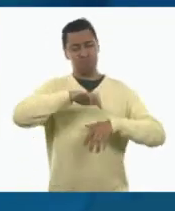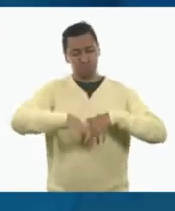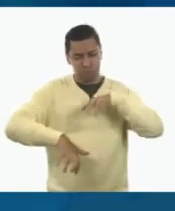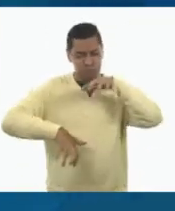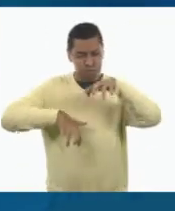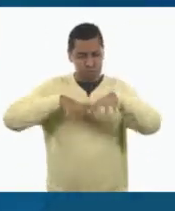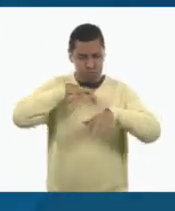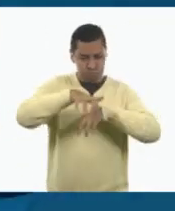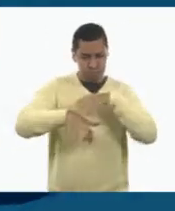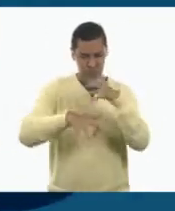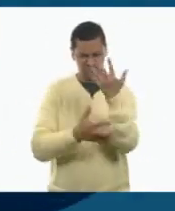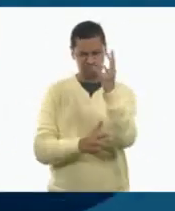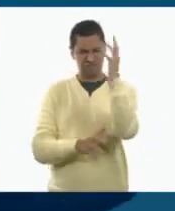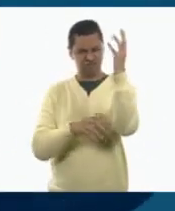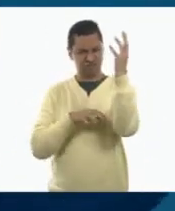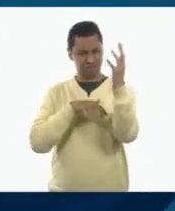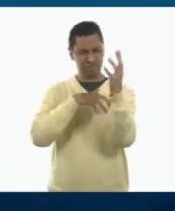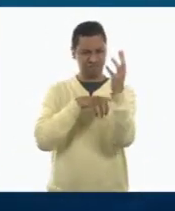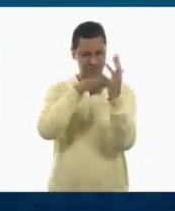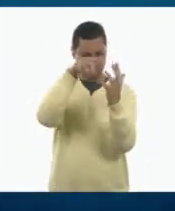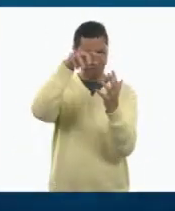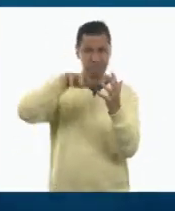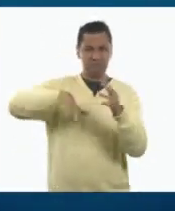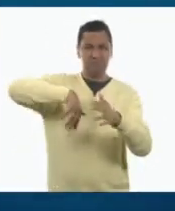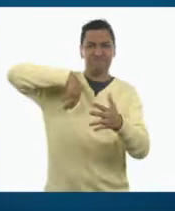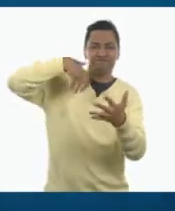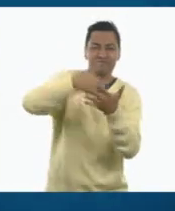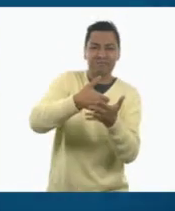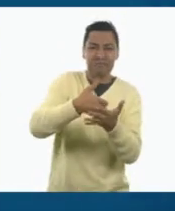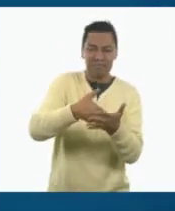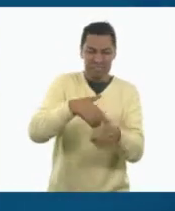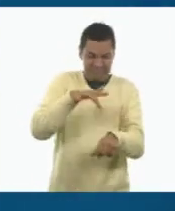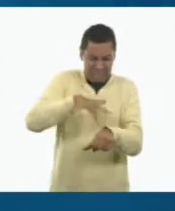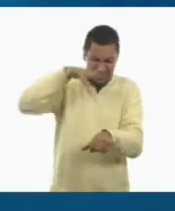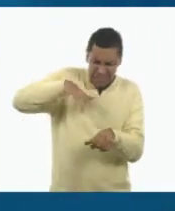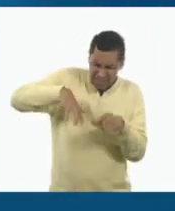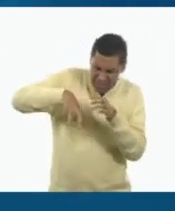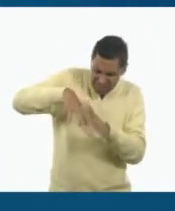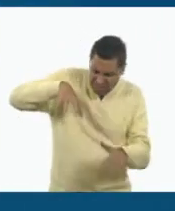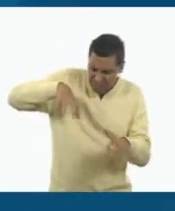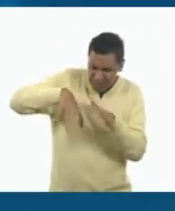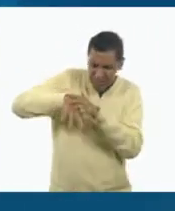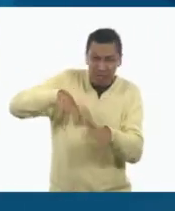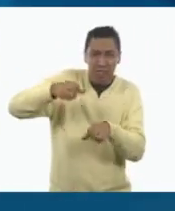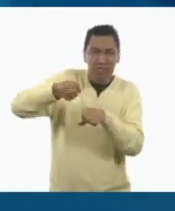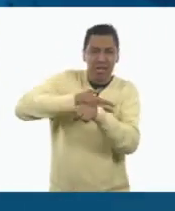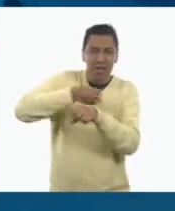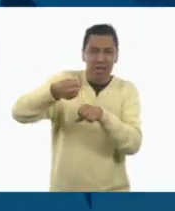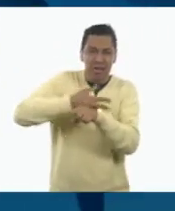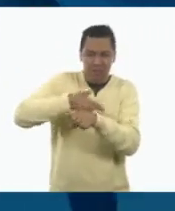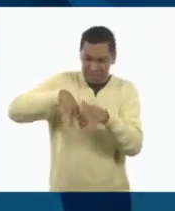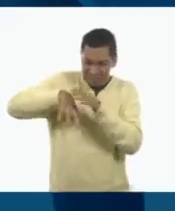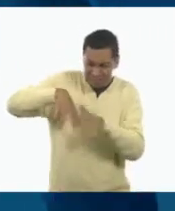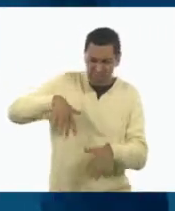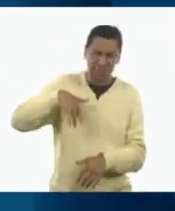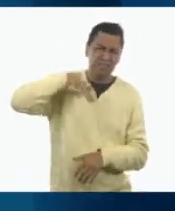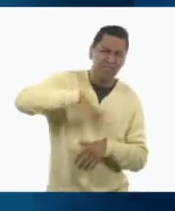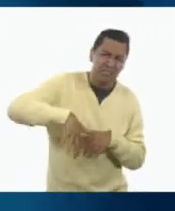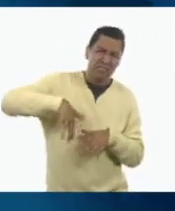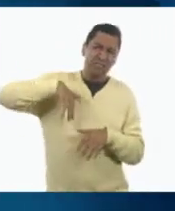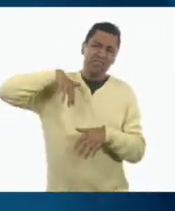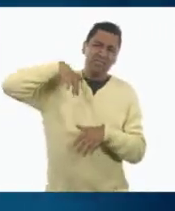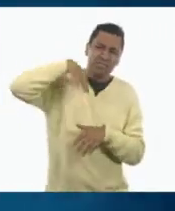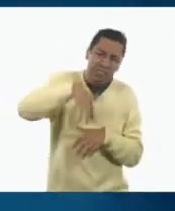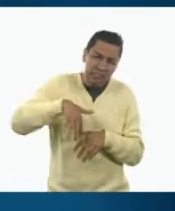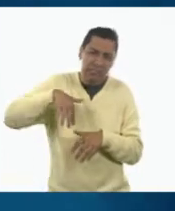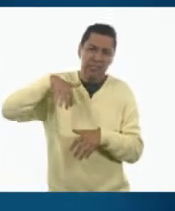espino y una púa se me enterró en la garra y me tiene sangrando y adolorido».